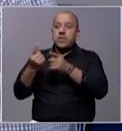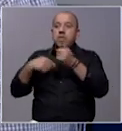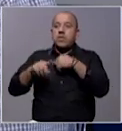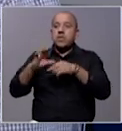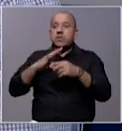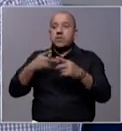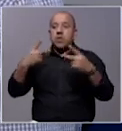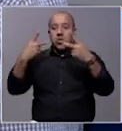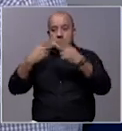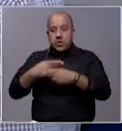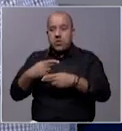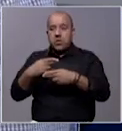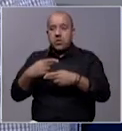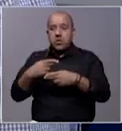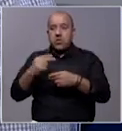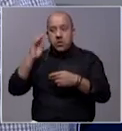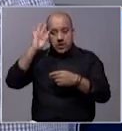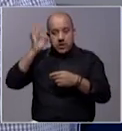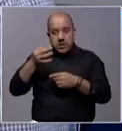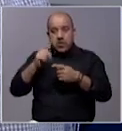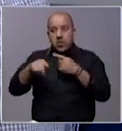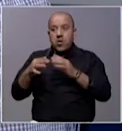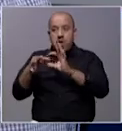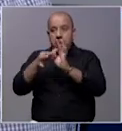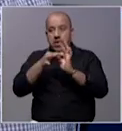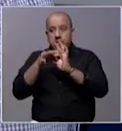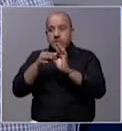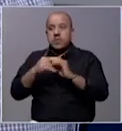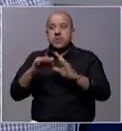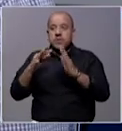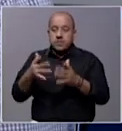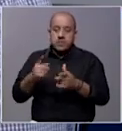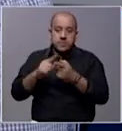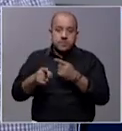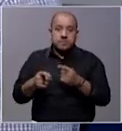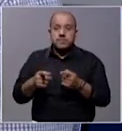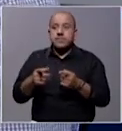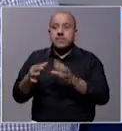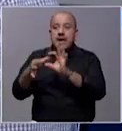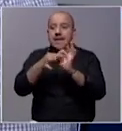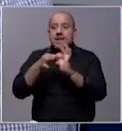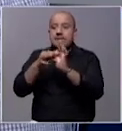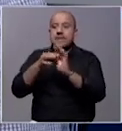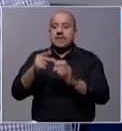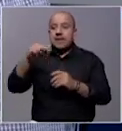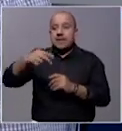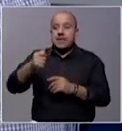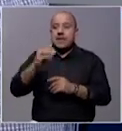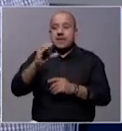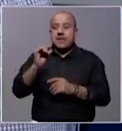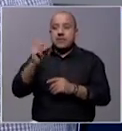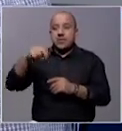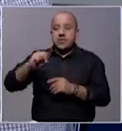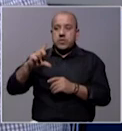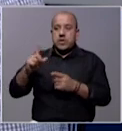objetivo como corresponde creo que la votación de alianza nacional es alentadora en cuanto a que demuestra una recuperación con relación a la elección